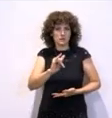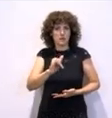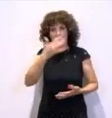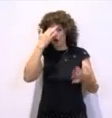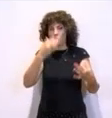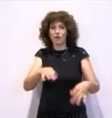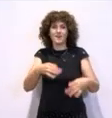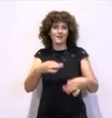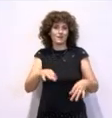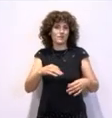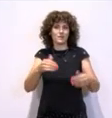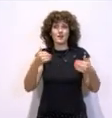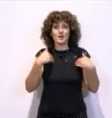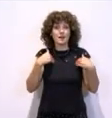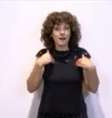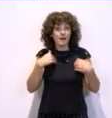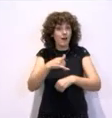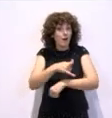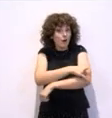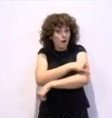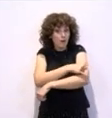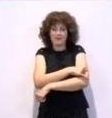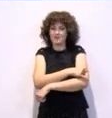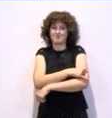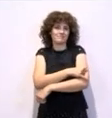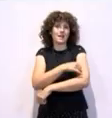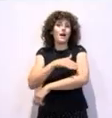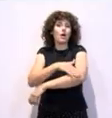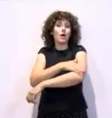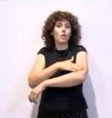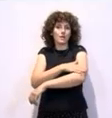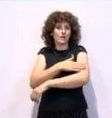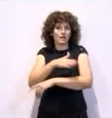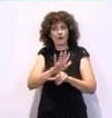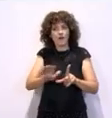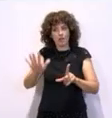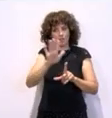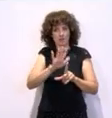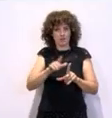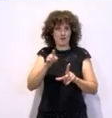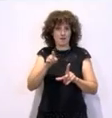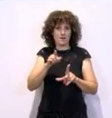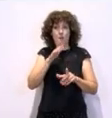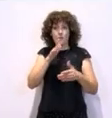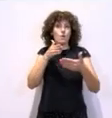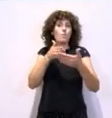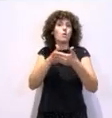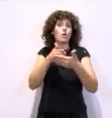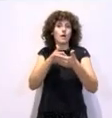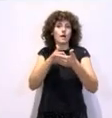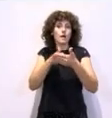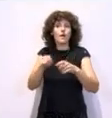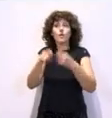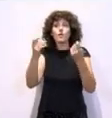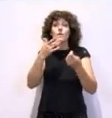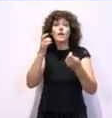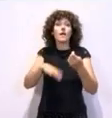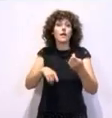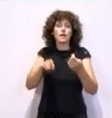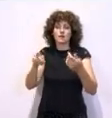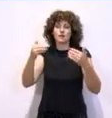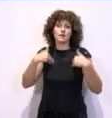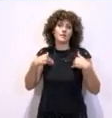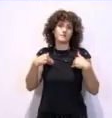lógicamente, corresponden no a un gobierno regional, sino a un gobierno de una nación. El bloqueo, en todo caso, lo tendría que romper el que tiene